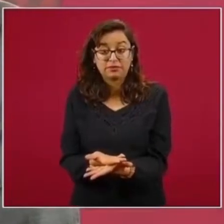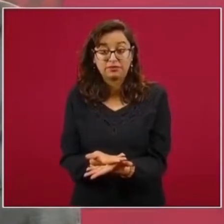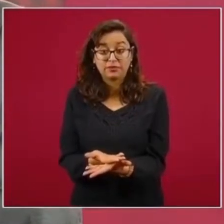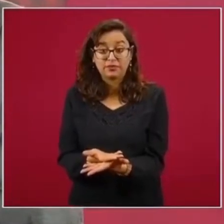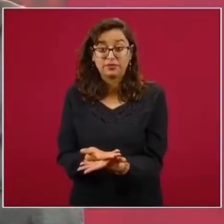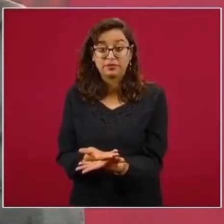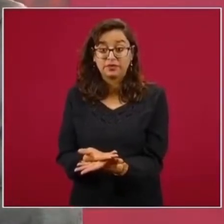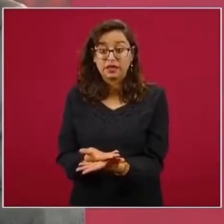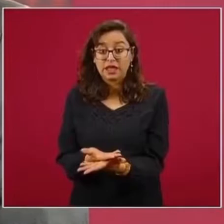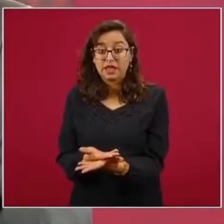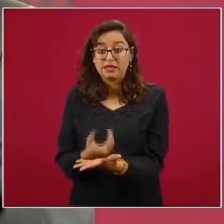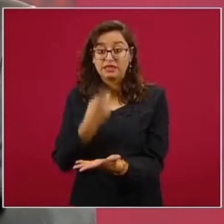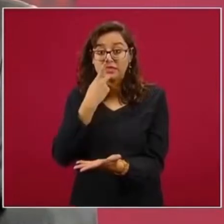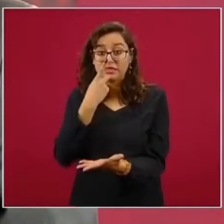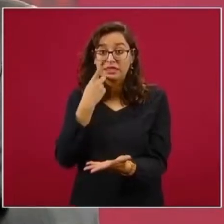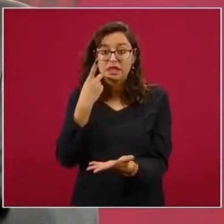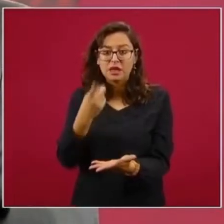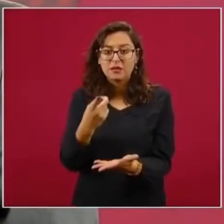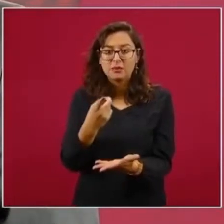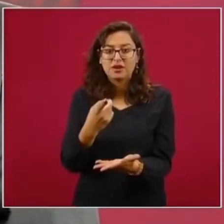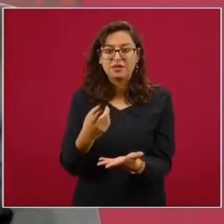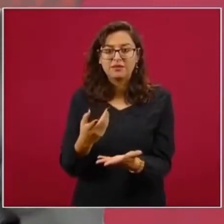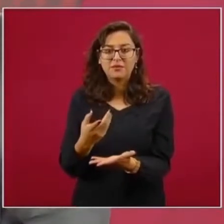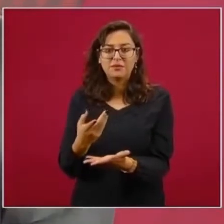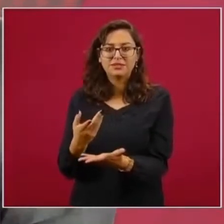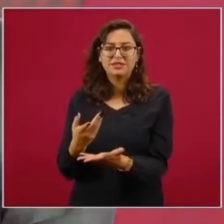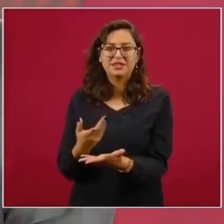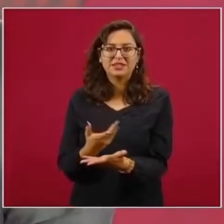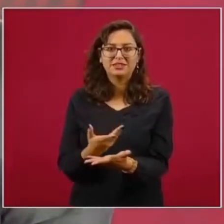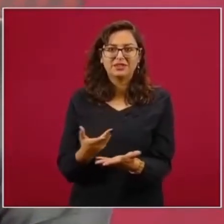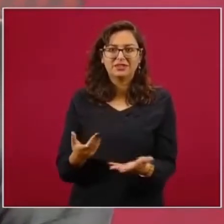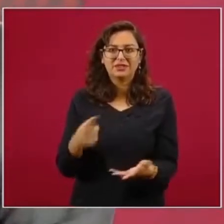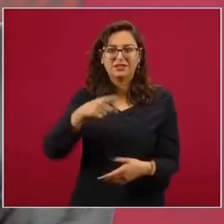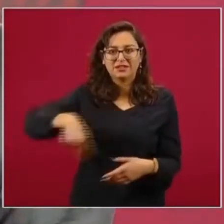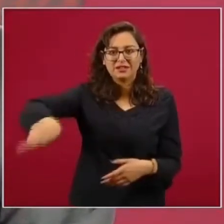que un funcionario de Pemex estaba en un restaurante